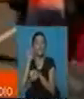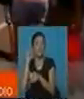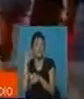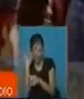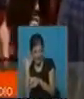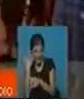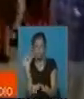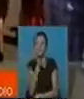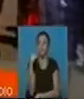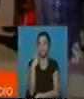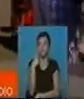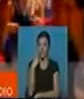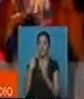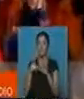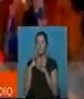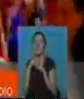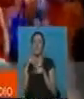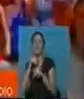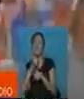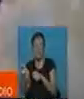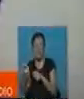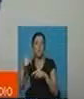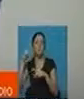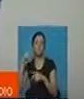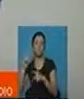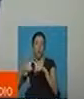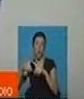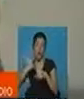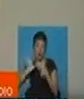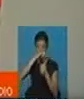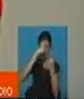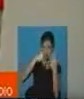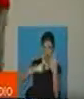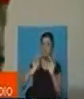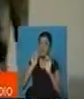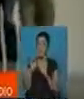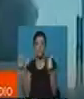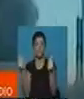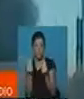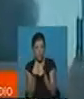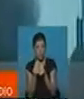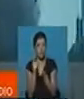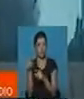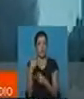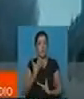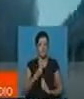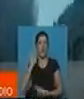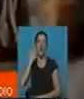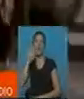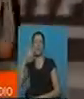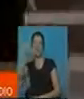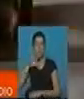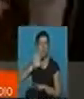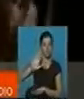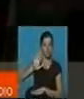los denominados crímenes de odio. También la creciente islamofobia, asentada desde los atentados del 11